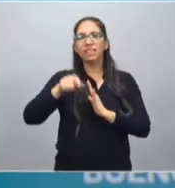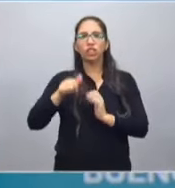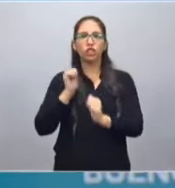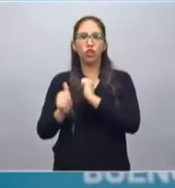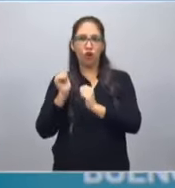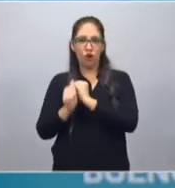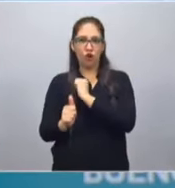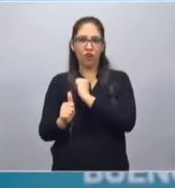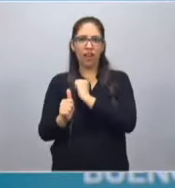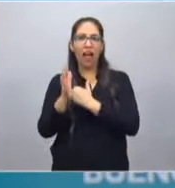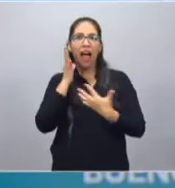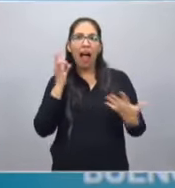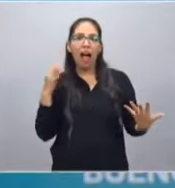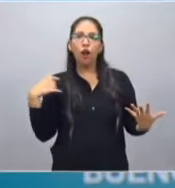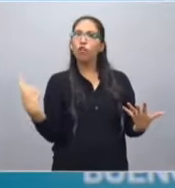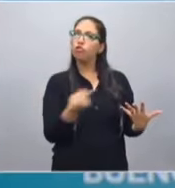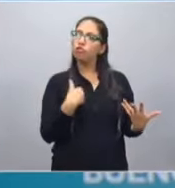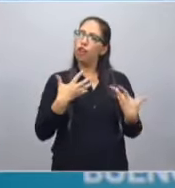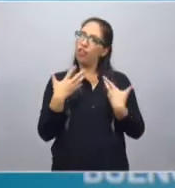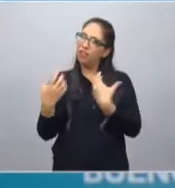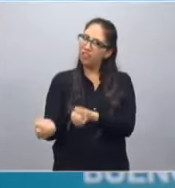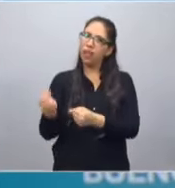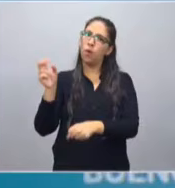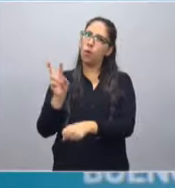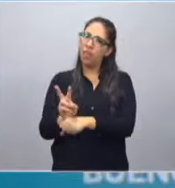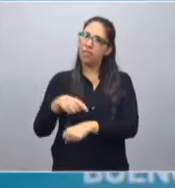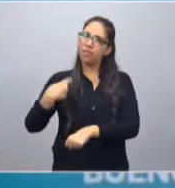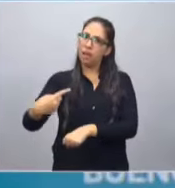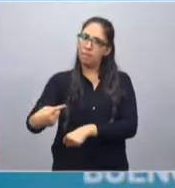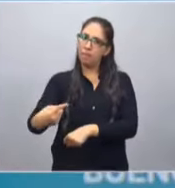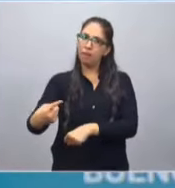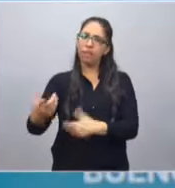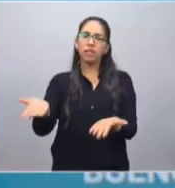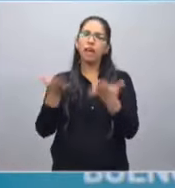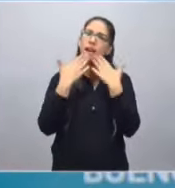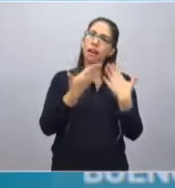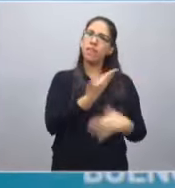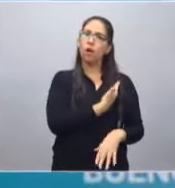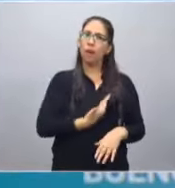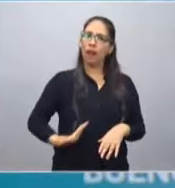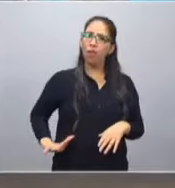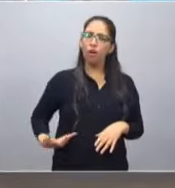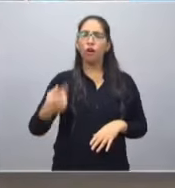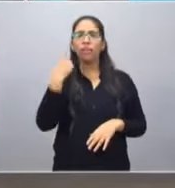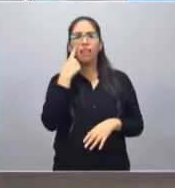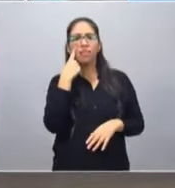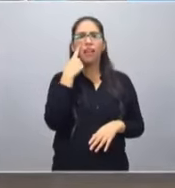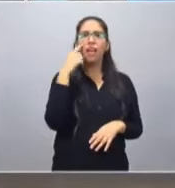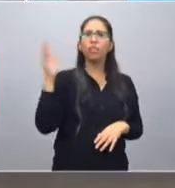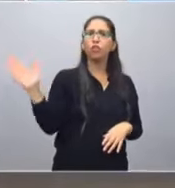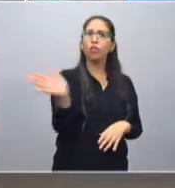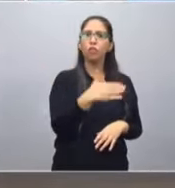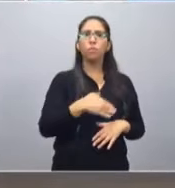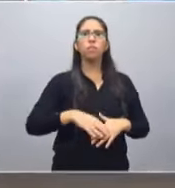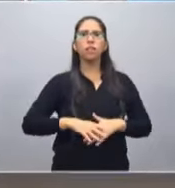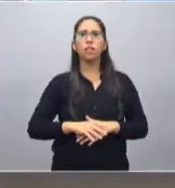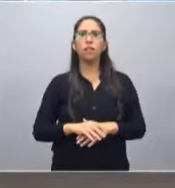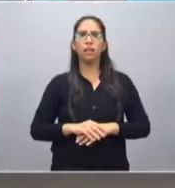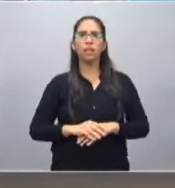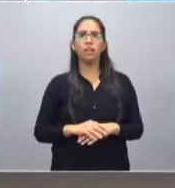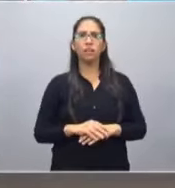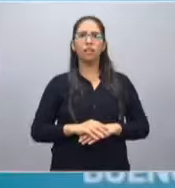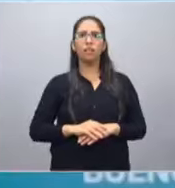nosotros debemos defender y cuidar siempre así que gracias gobernador Gracias intendentes intendent porque sabemos que todos